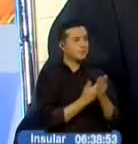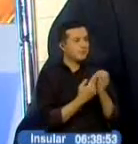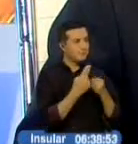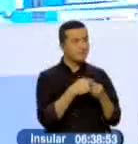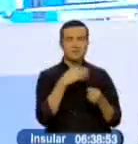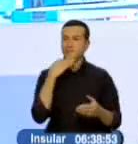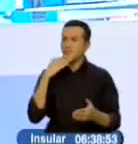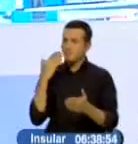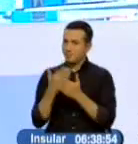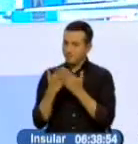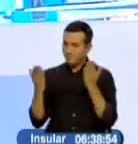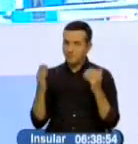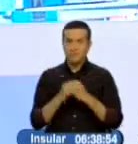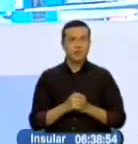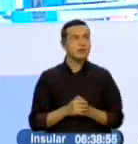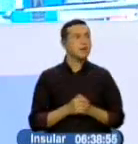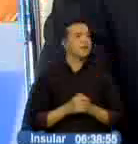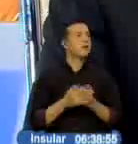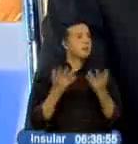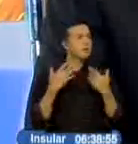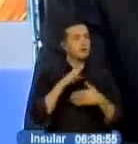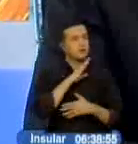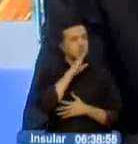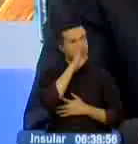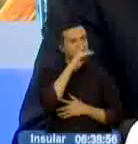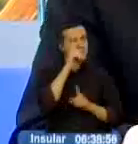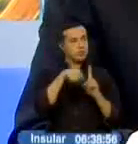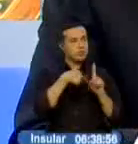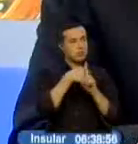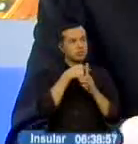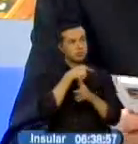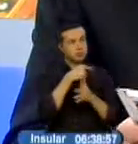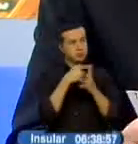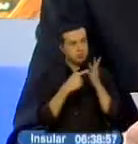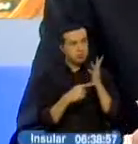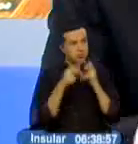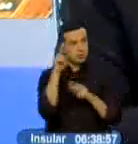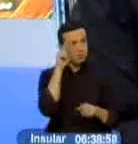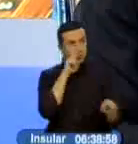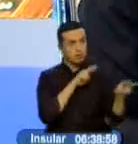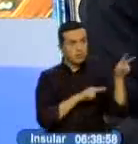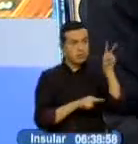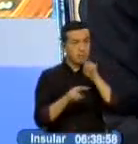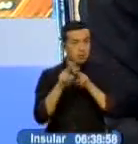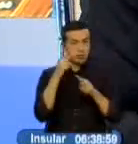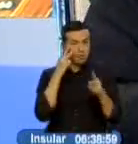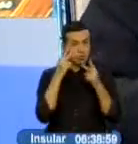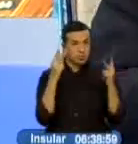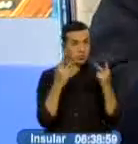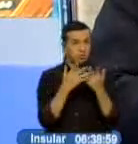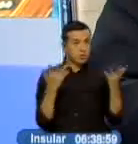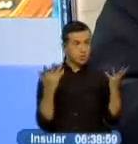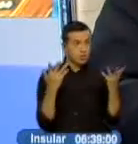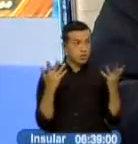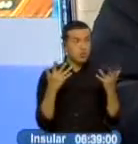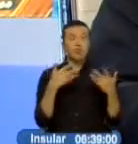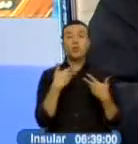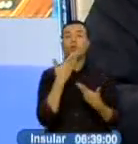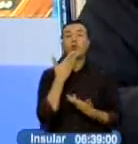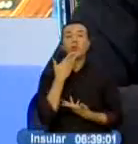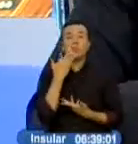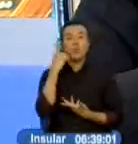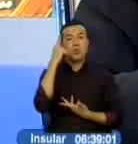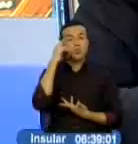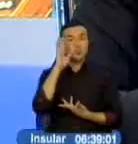nosotros. No, gracias, Carlos, a ti. Bueno, como siempre, insumos para que ustedes sigan evaluando, monitoreando la ejecución de la política de Estado